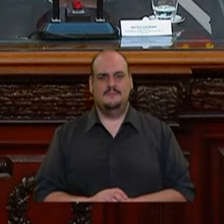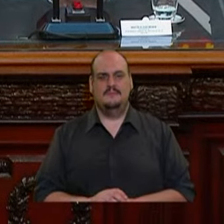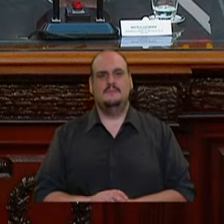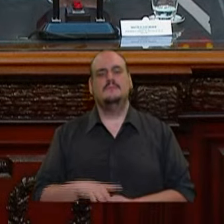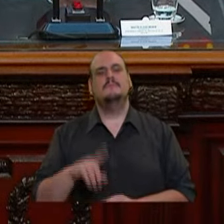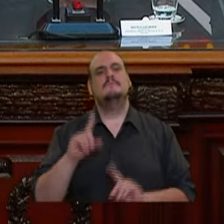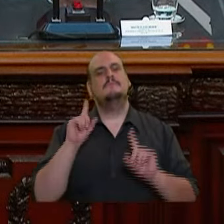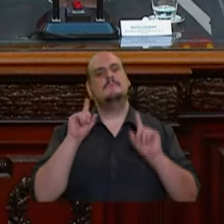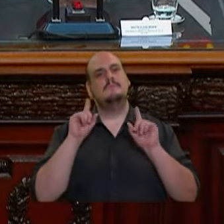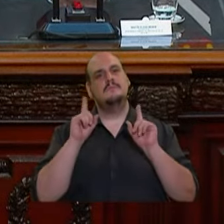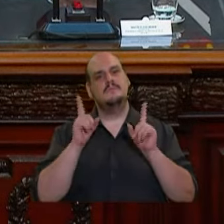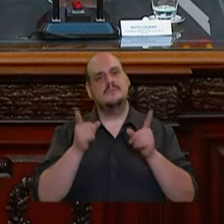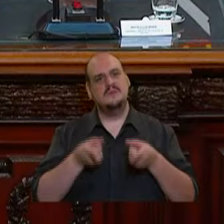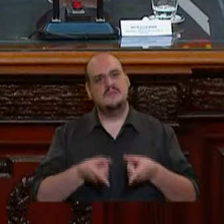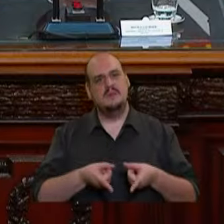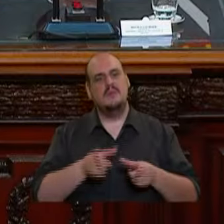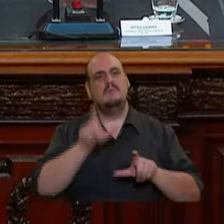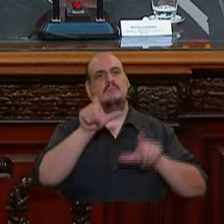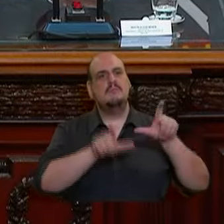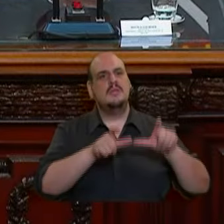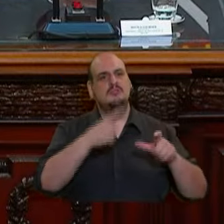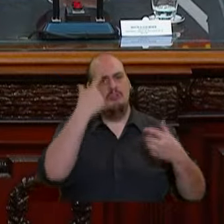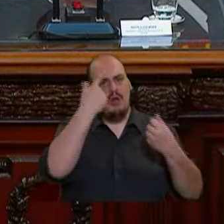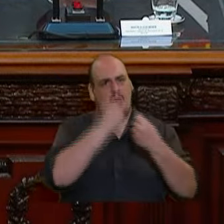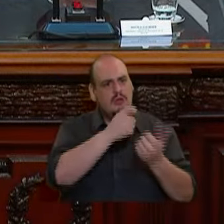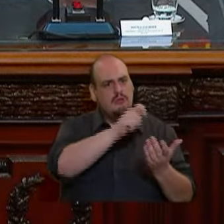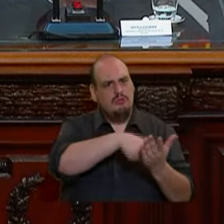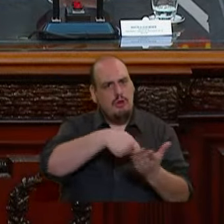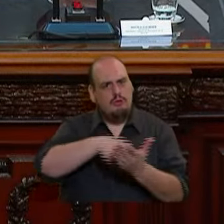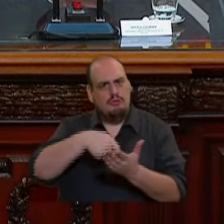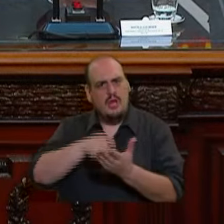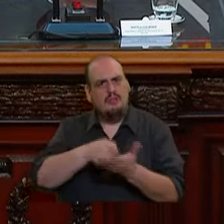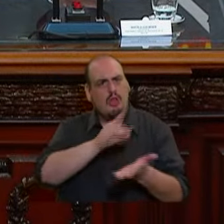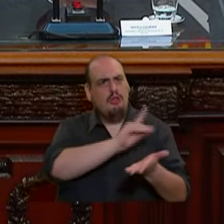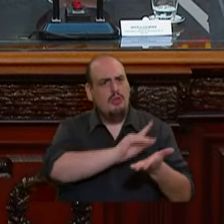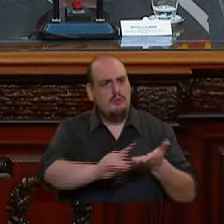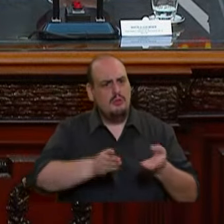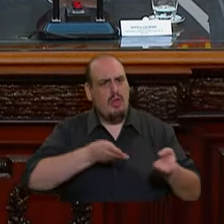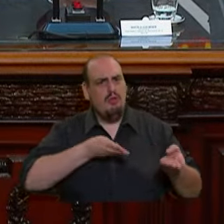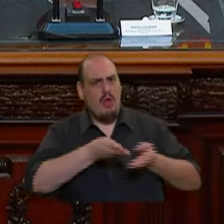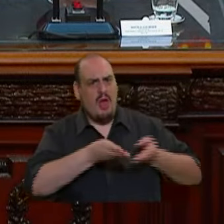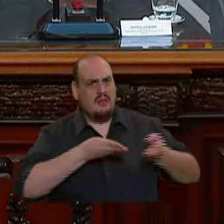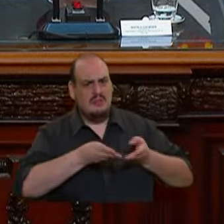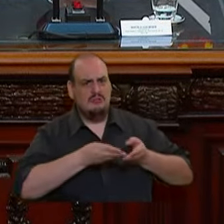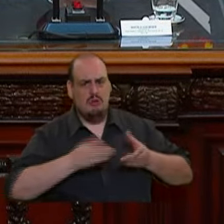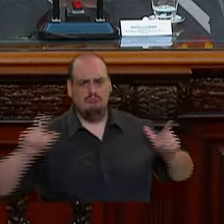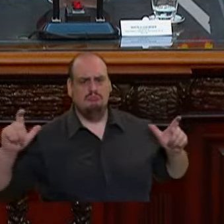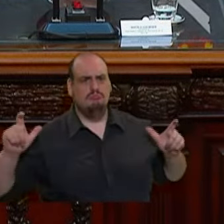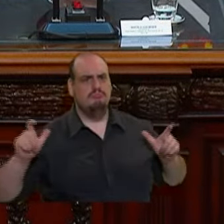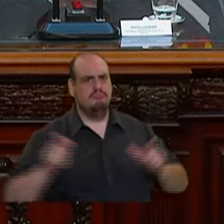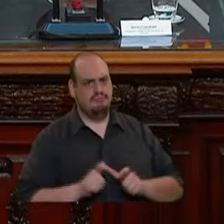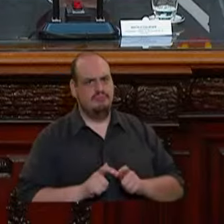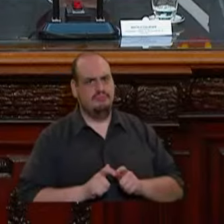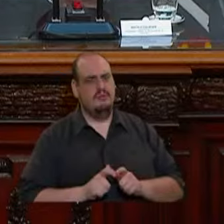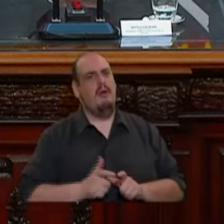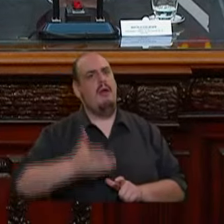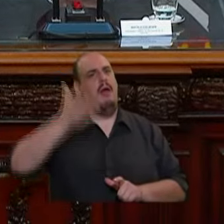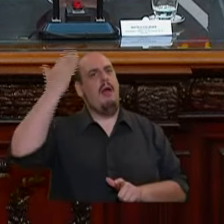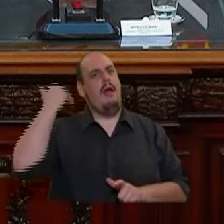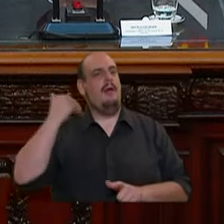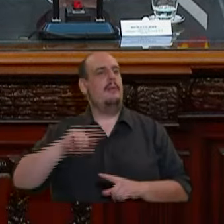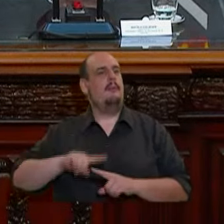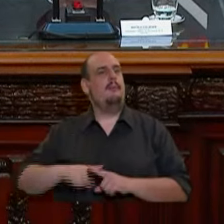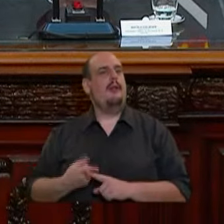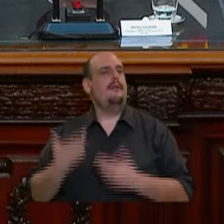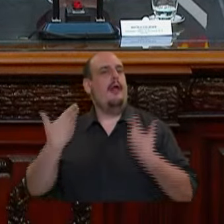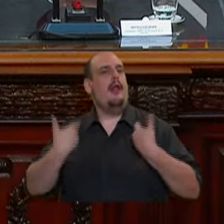Reduciremos drásticamente la cantidad de contratos para asesores de los diputados y senadores de la Nación. Ha sido una práctica común de la política que